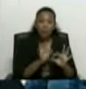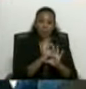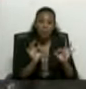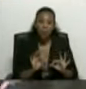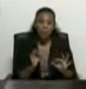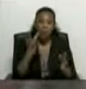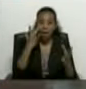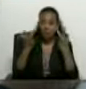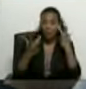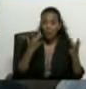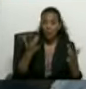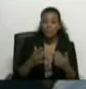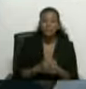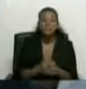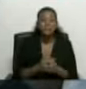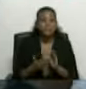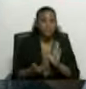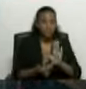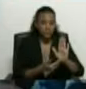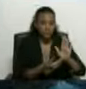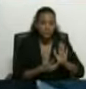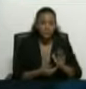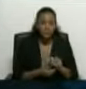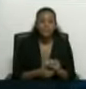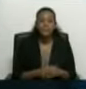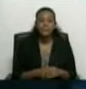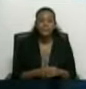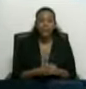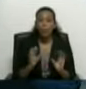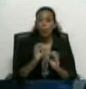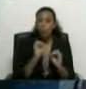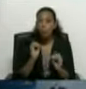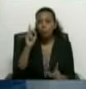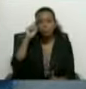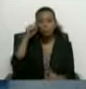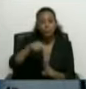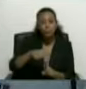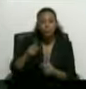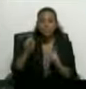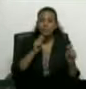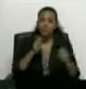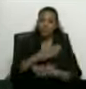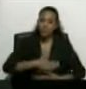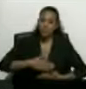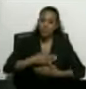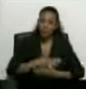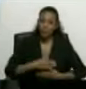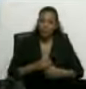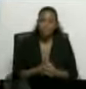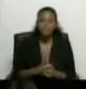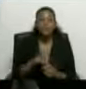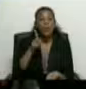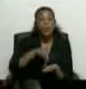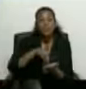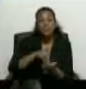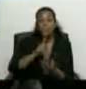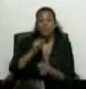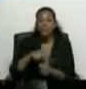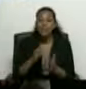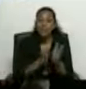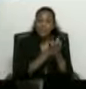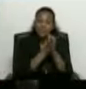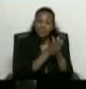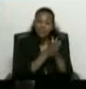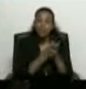diversas potencialidades de Caracas como destino turístico. Con la participación de